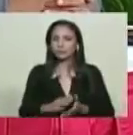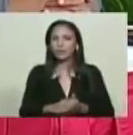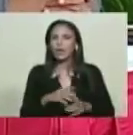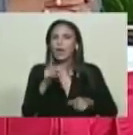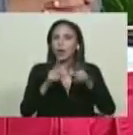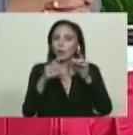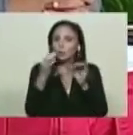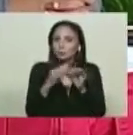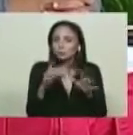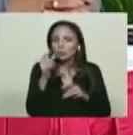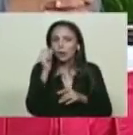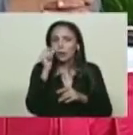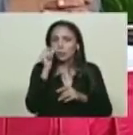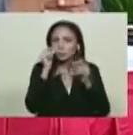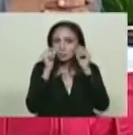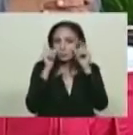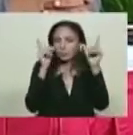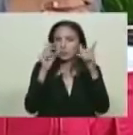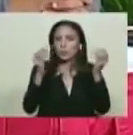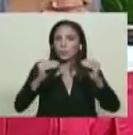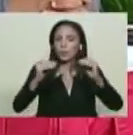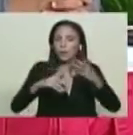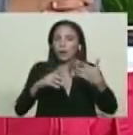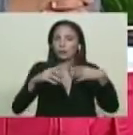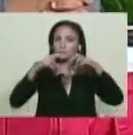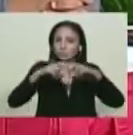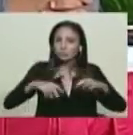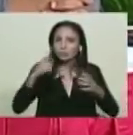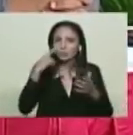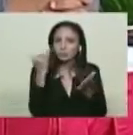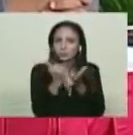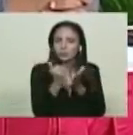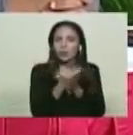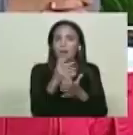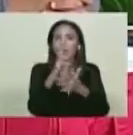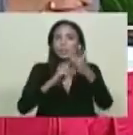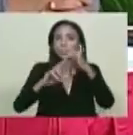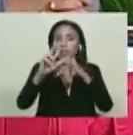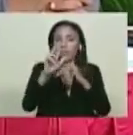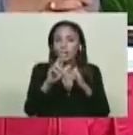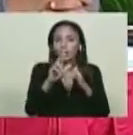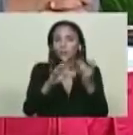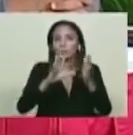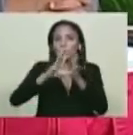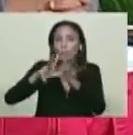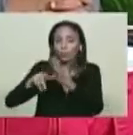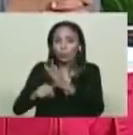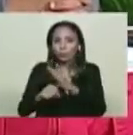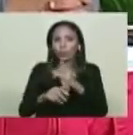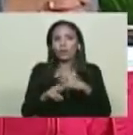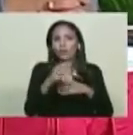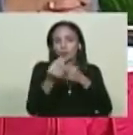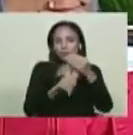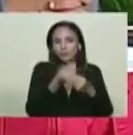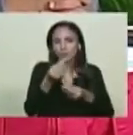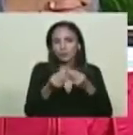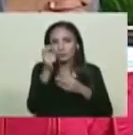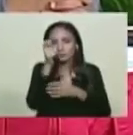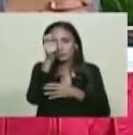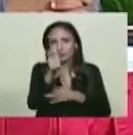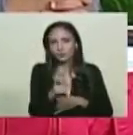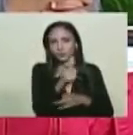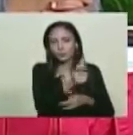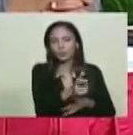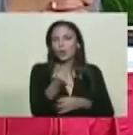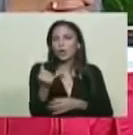apareciendo cada vez más evidencias de al menos tres gravísimos crímenes que cometieron estos ciudadanos que ahora